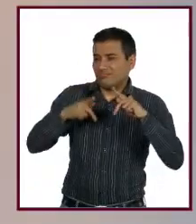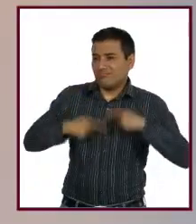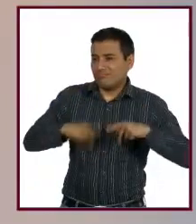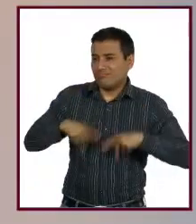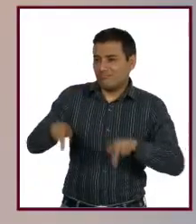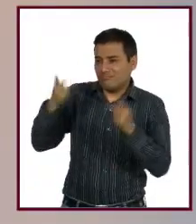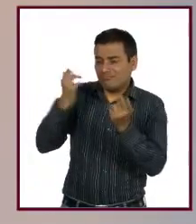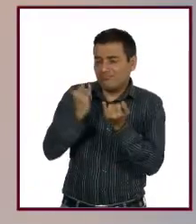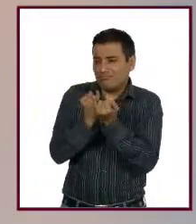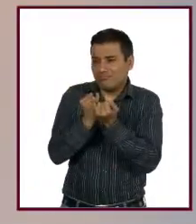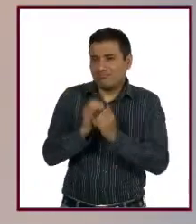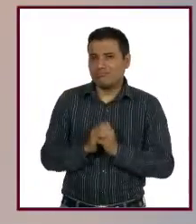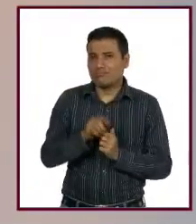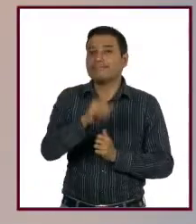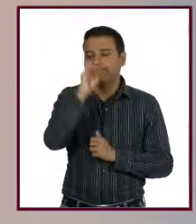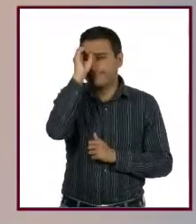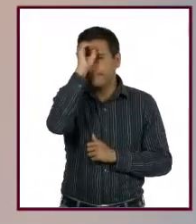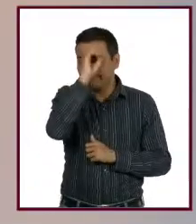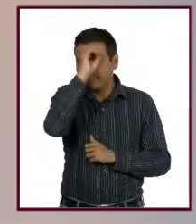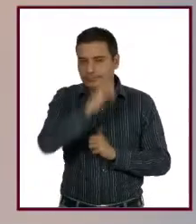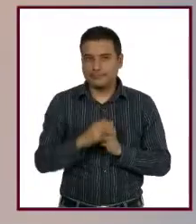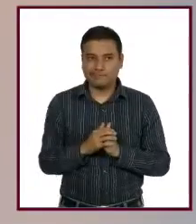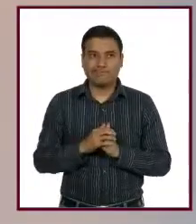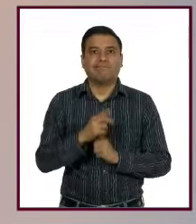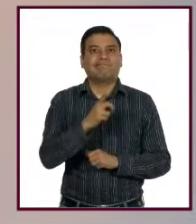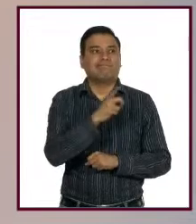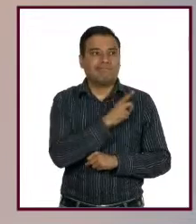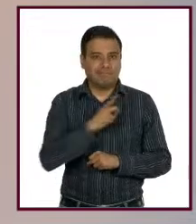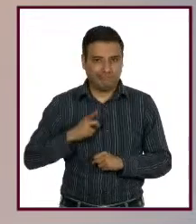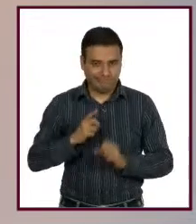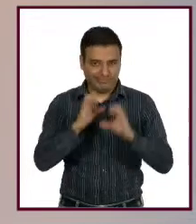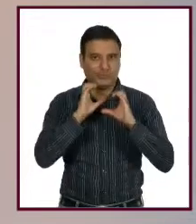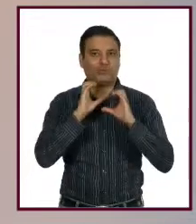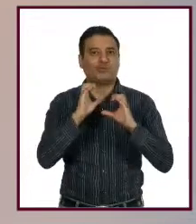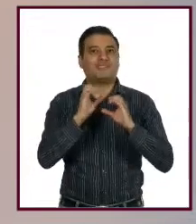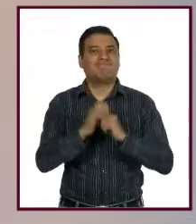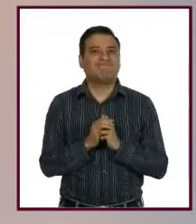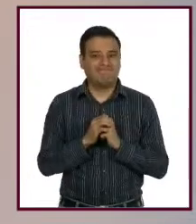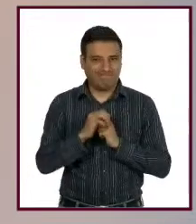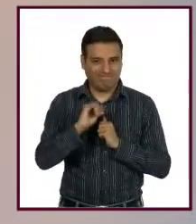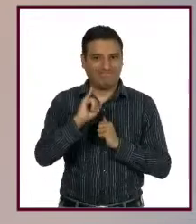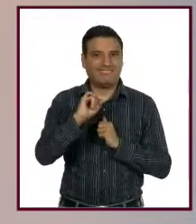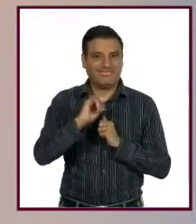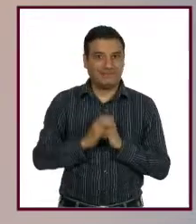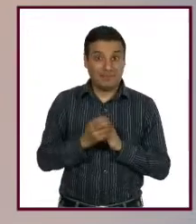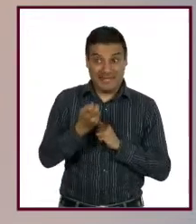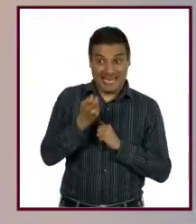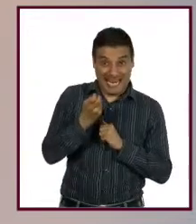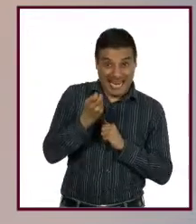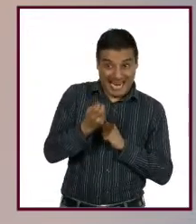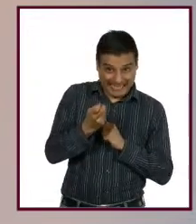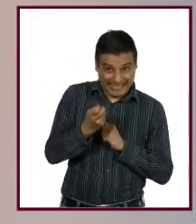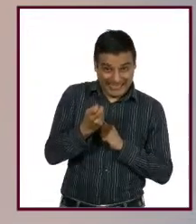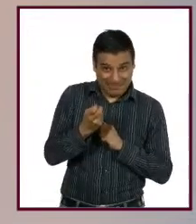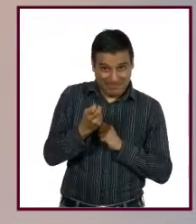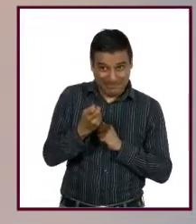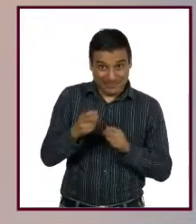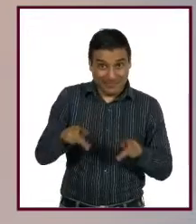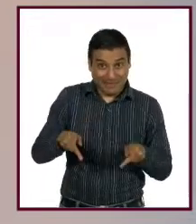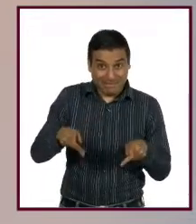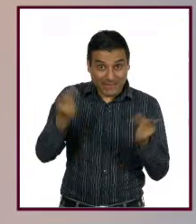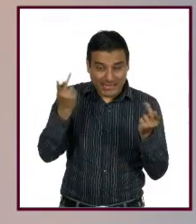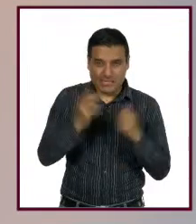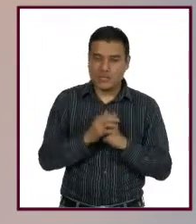Que efectivamente debemos de tener mucho más cuidado con la regulación de este tipo de moléculas porque conocemos que